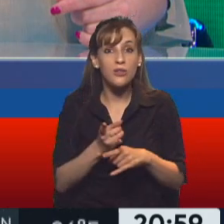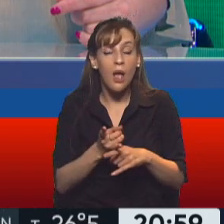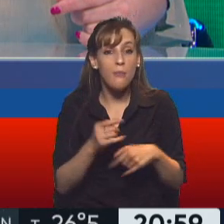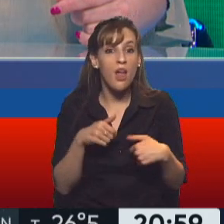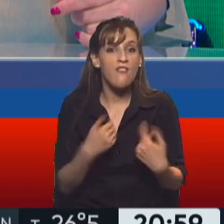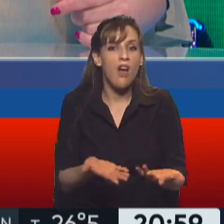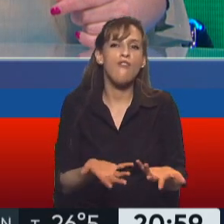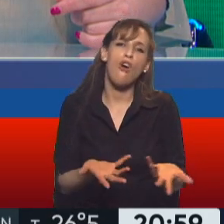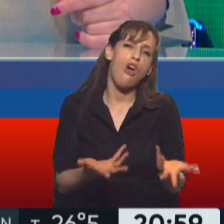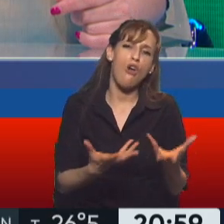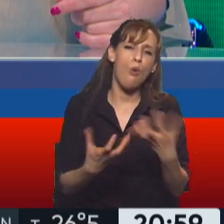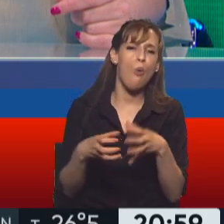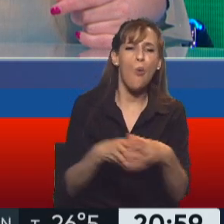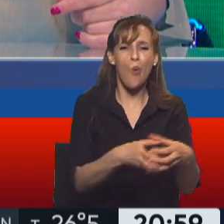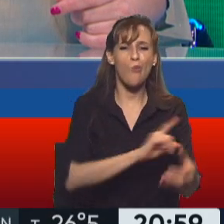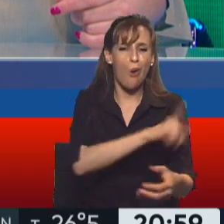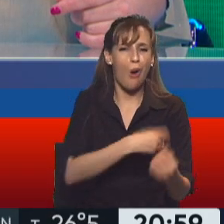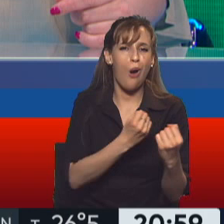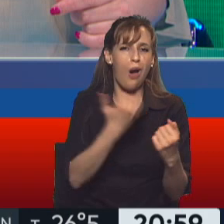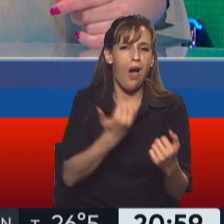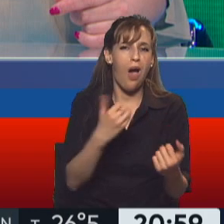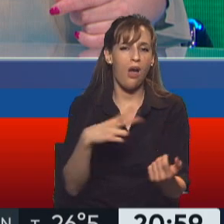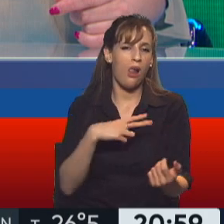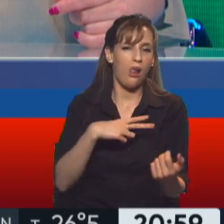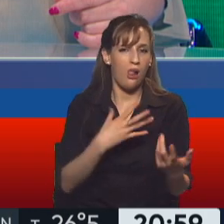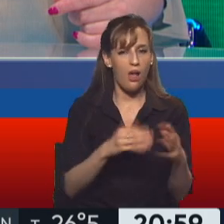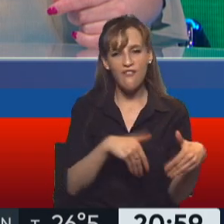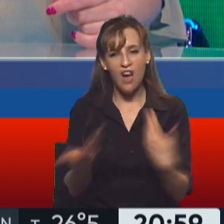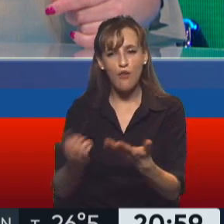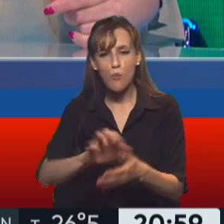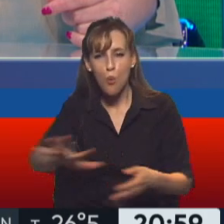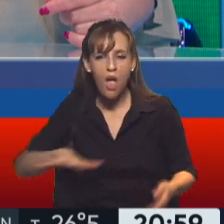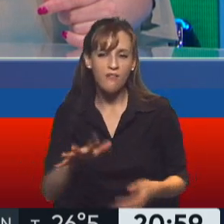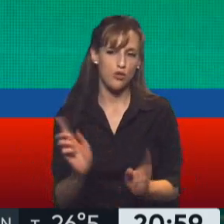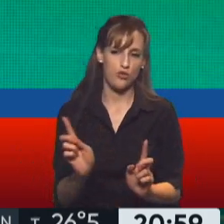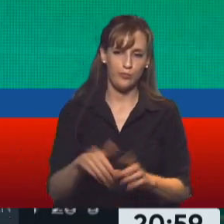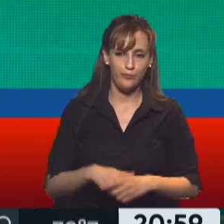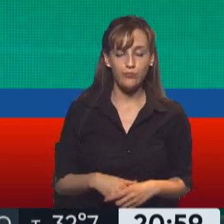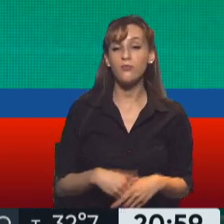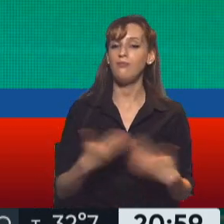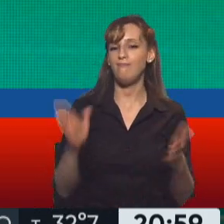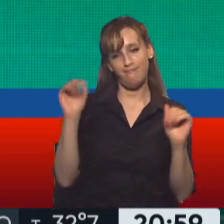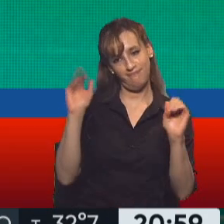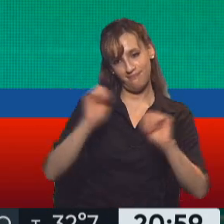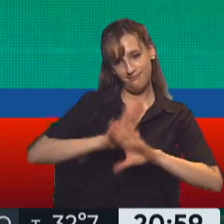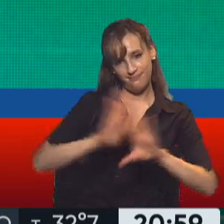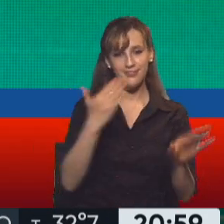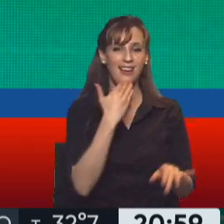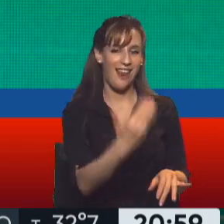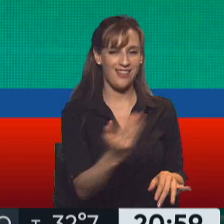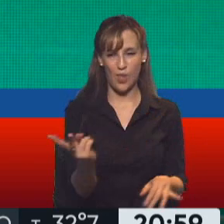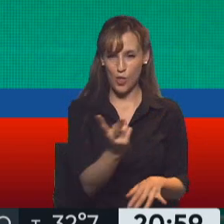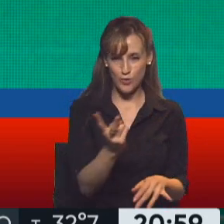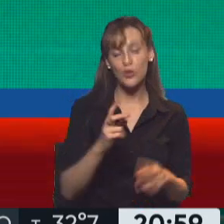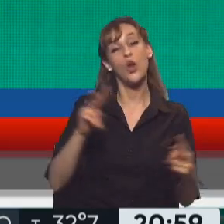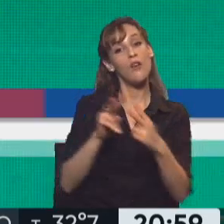las clases dominantes y no a favor del pueblo. Esto es lo que hace la Corte Suprema hace tiempo ya. Nos tenemos que despedir. Gracias, Carmen. Gracias, Osvaldo. Gracias a ustedes. Nos